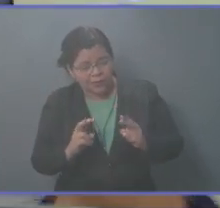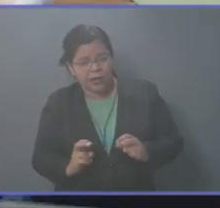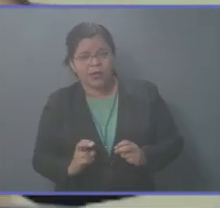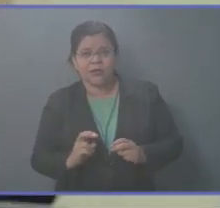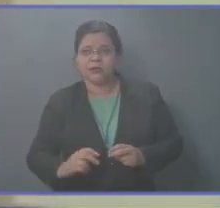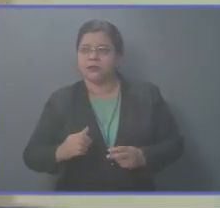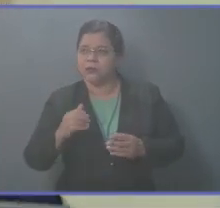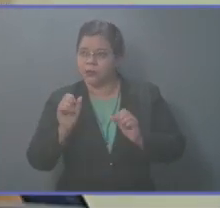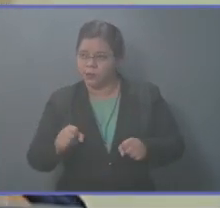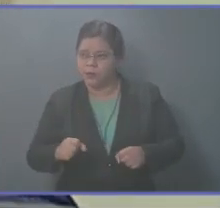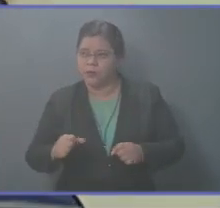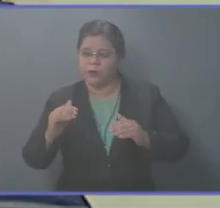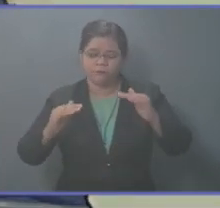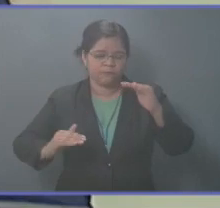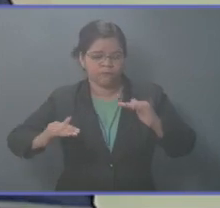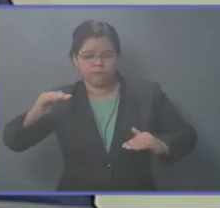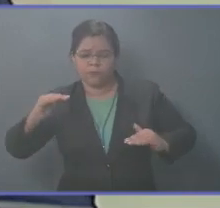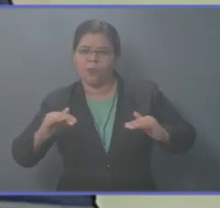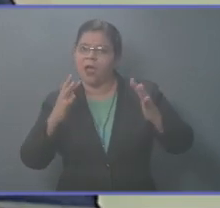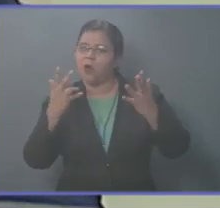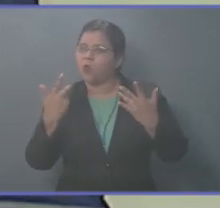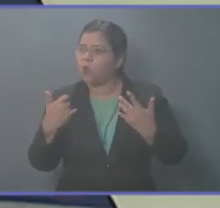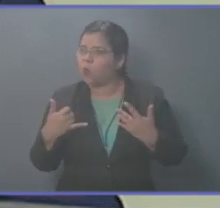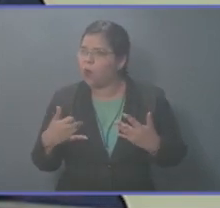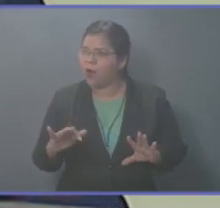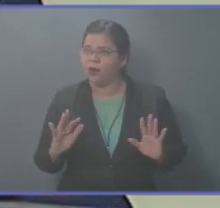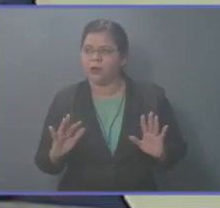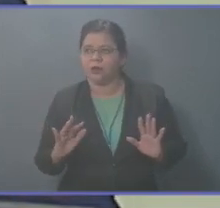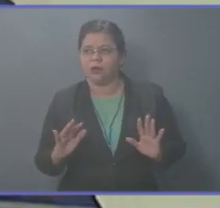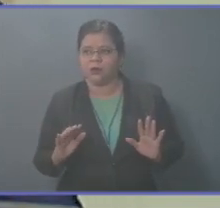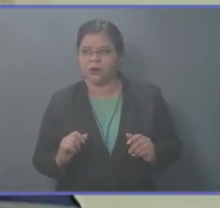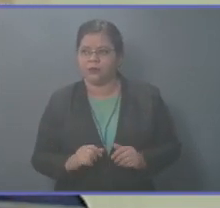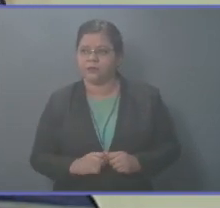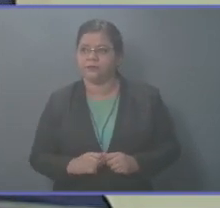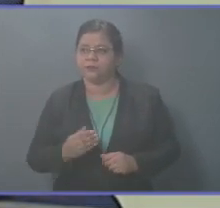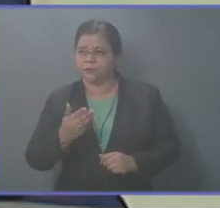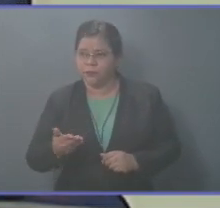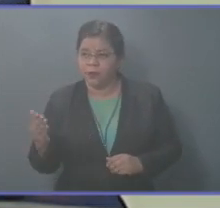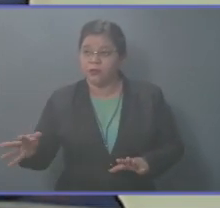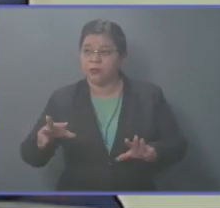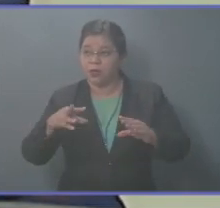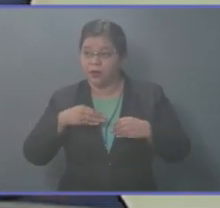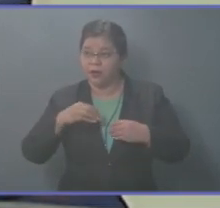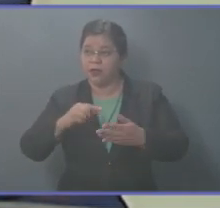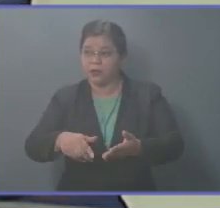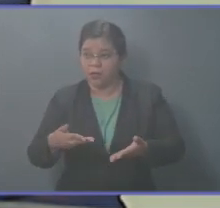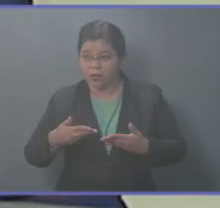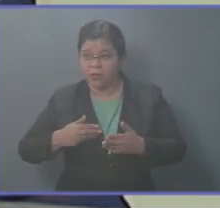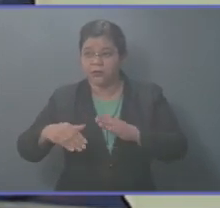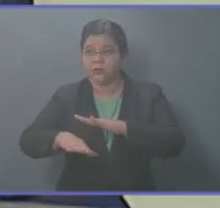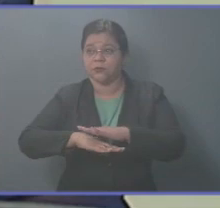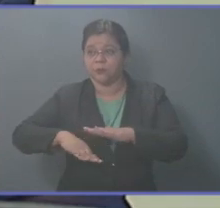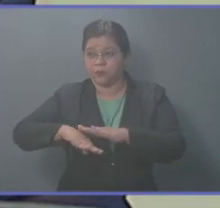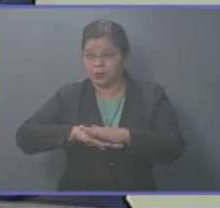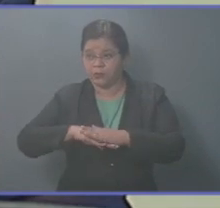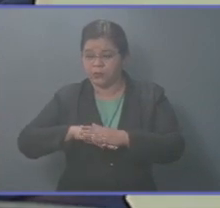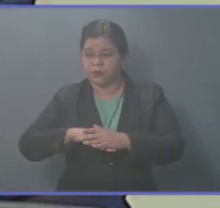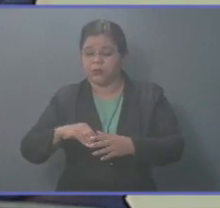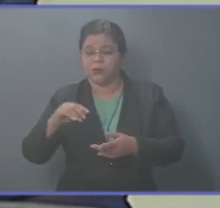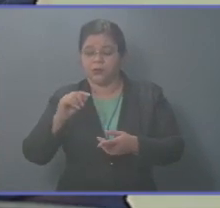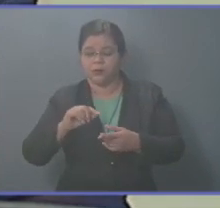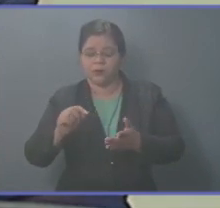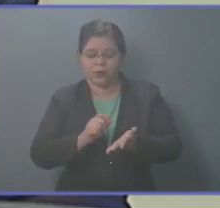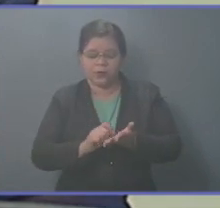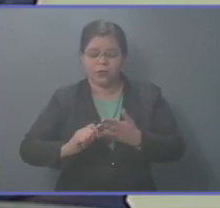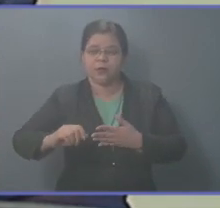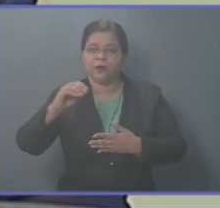la proporcionalidad de cualquier medida que afecte los derechos fundamentales. Carlos Bernal Pulido,